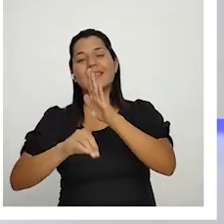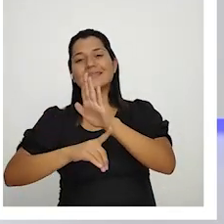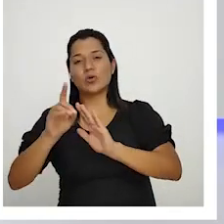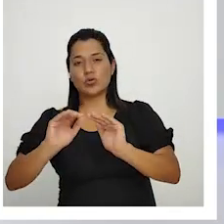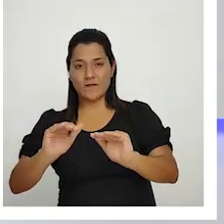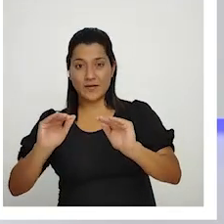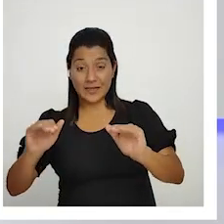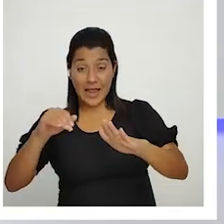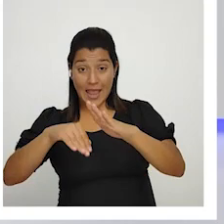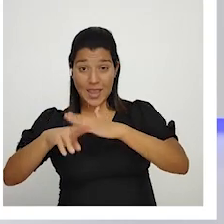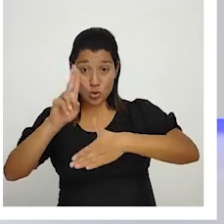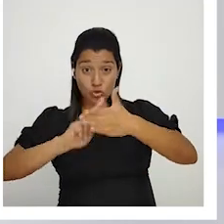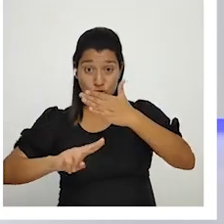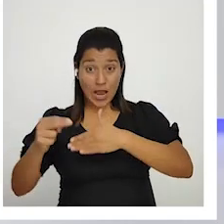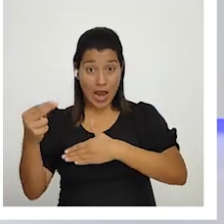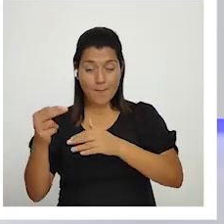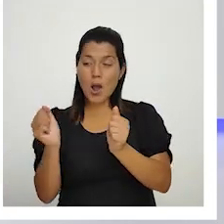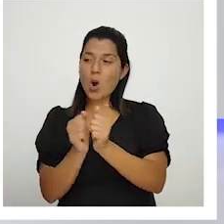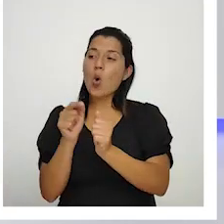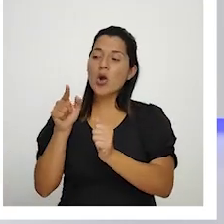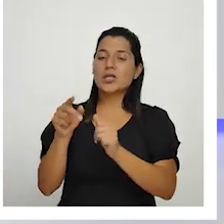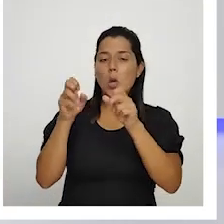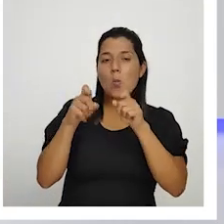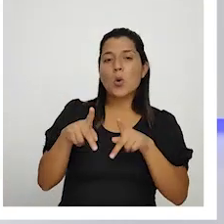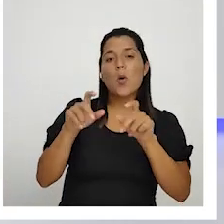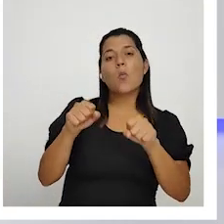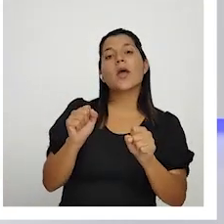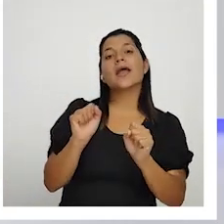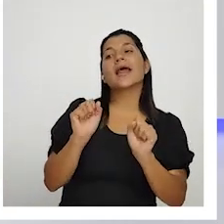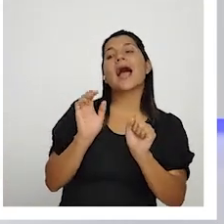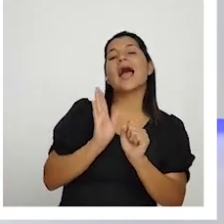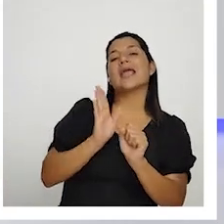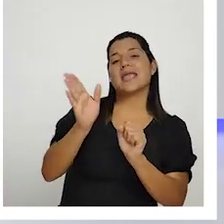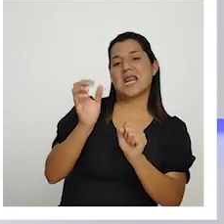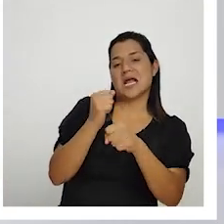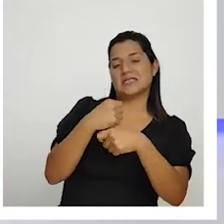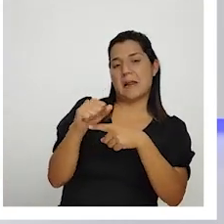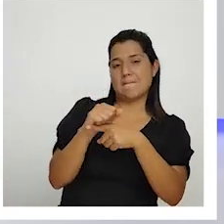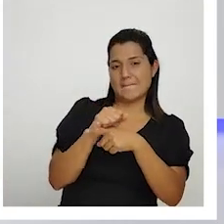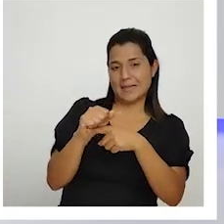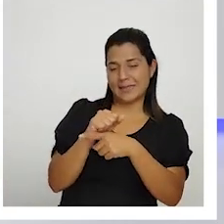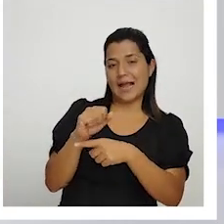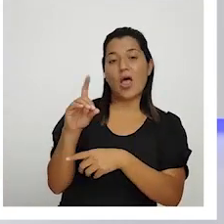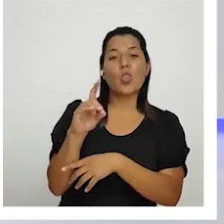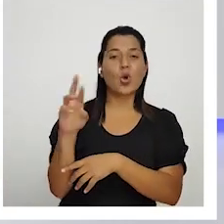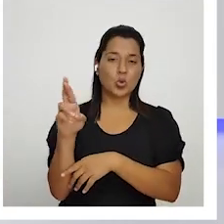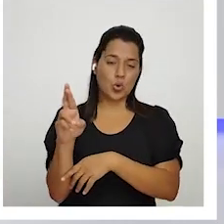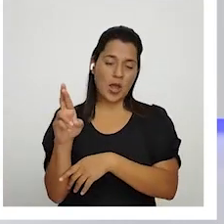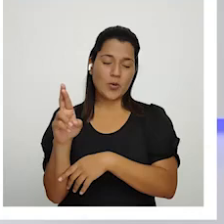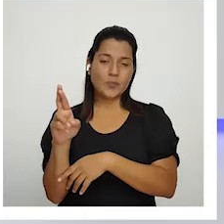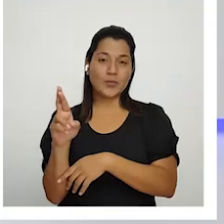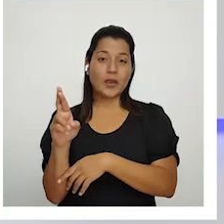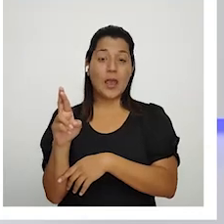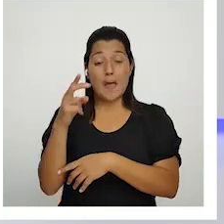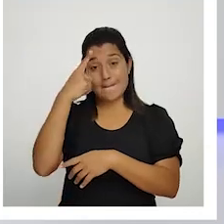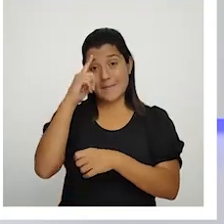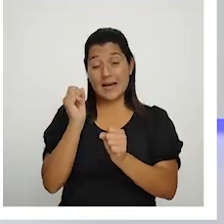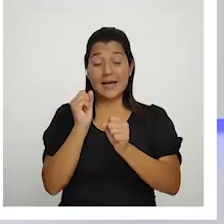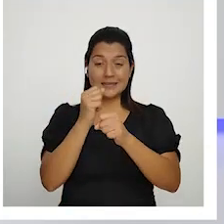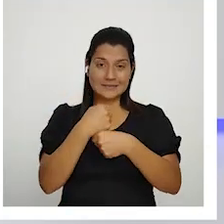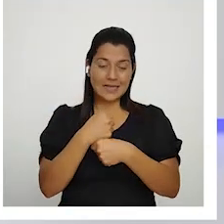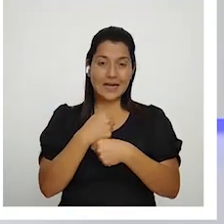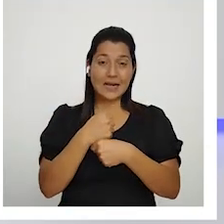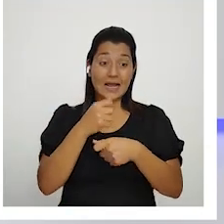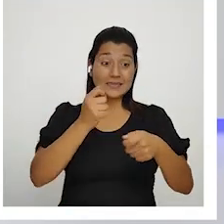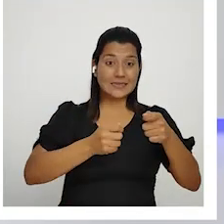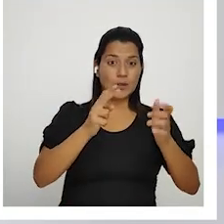con ella surgió la oportunidad de hacer la pasantía doctoral, que es parte del programa. Era para hacerla entre